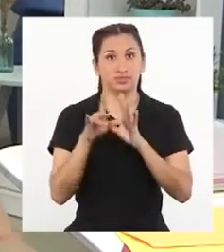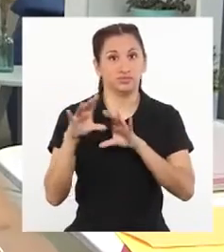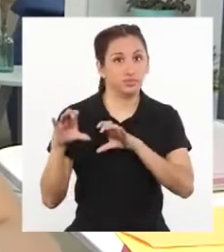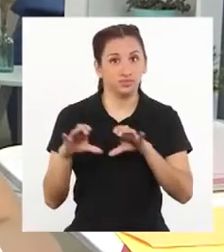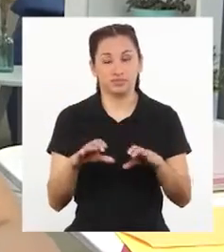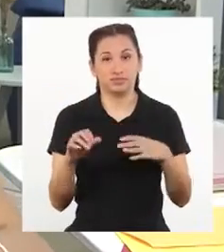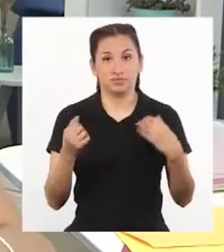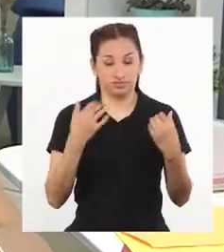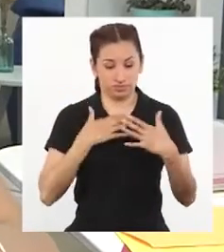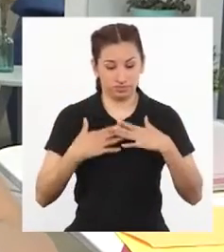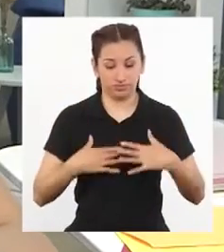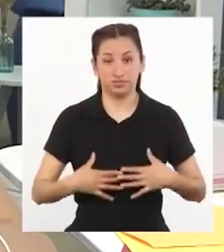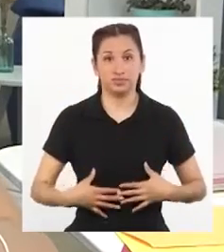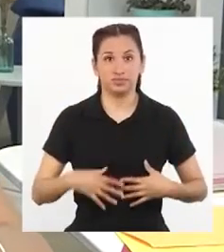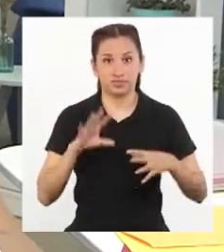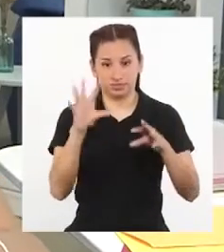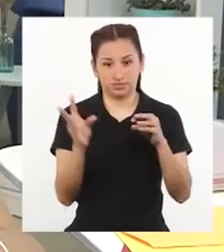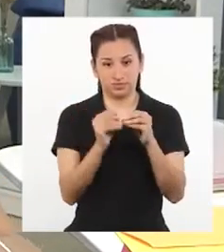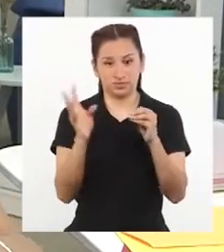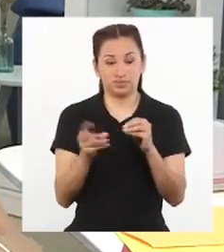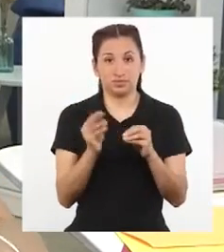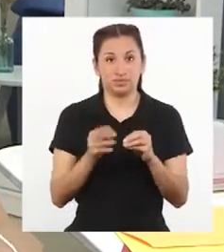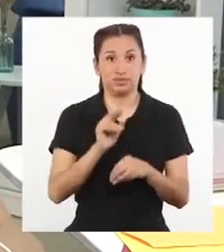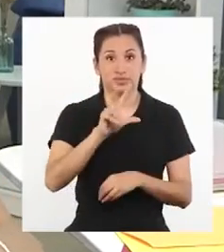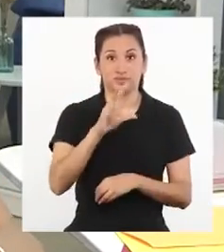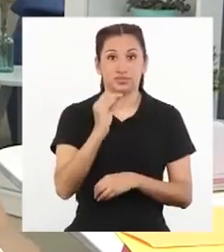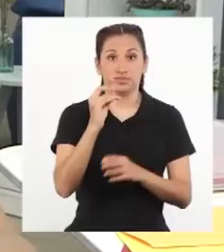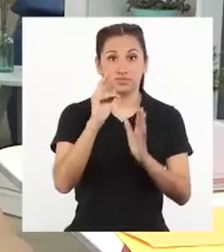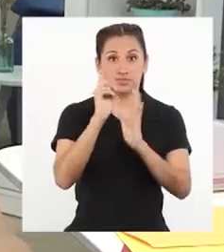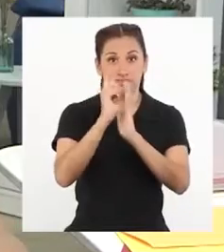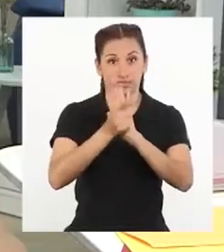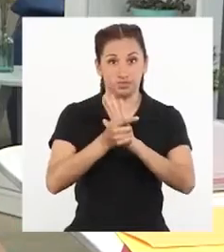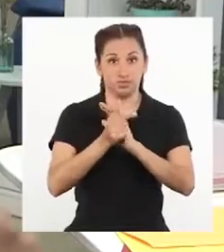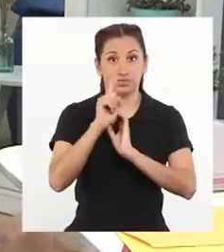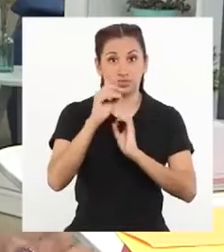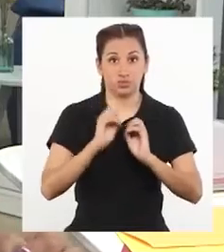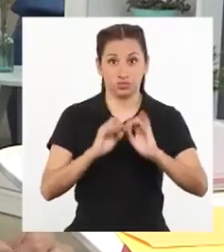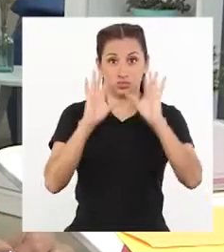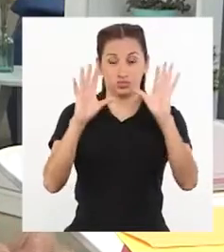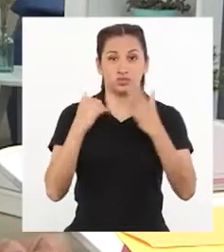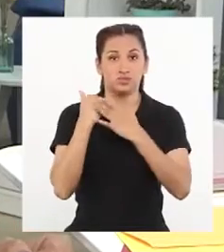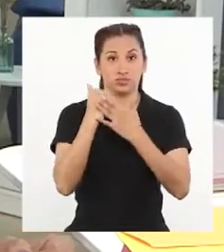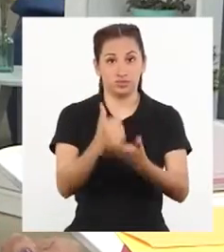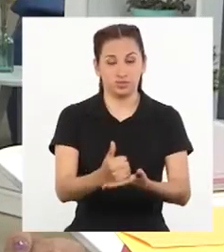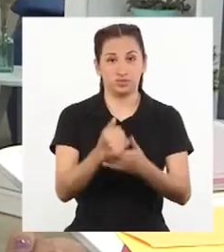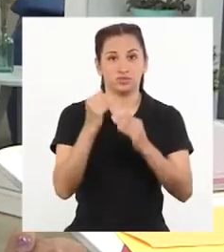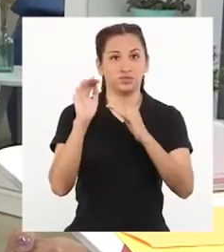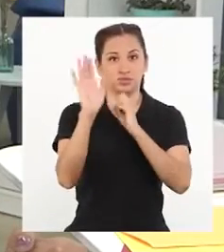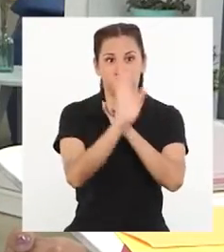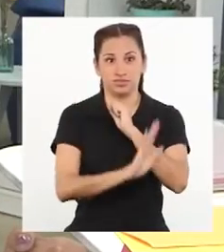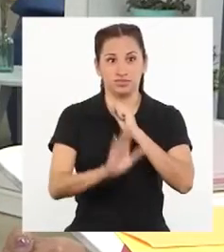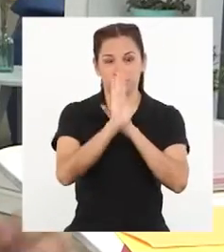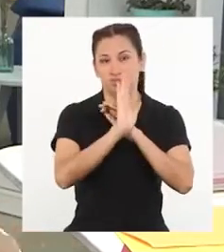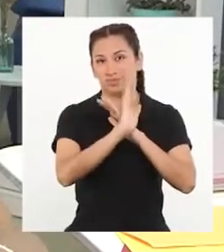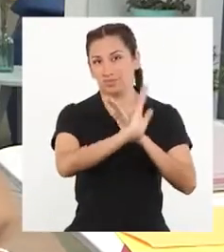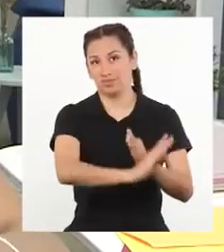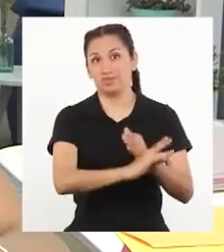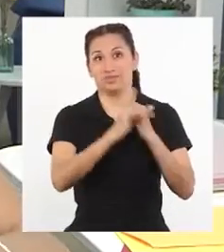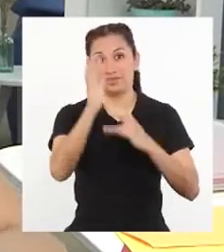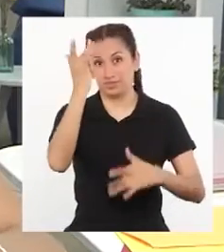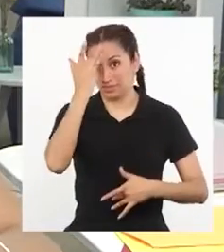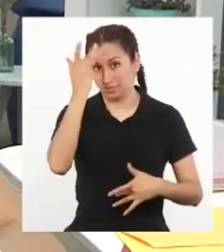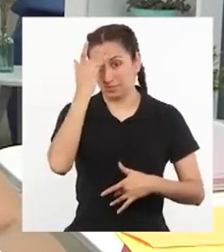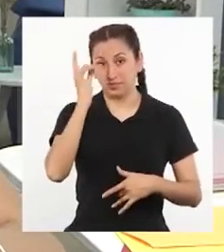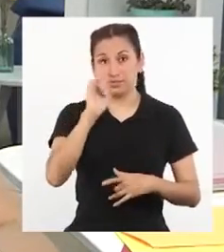de actividades físicas que acumulen 30 minutos diarios ayudan a prevenir las